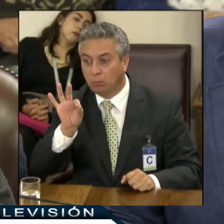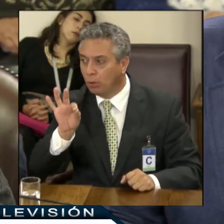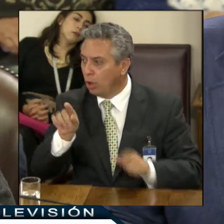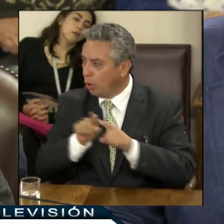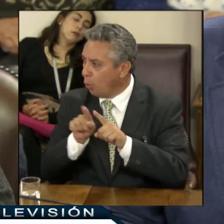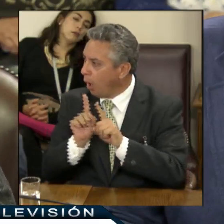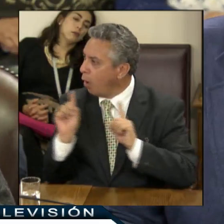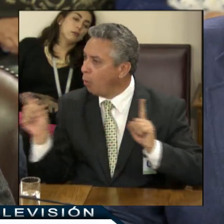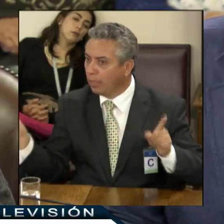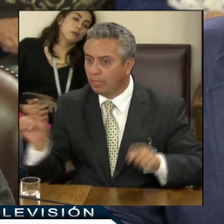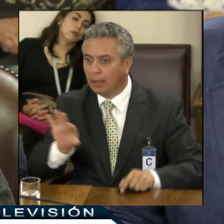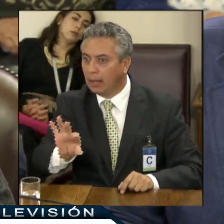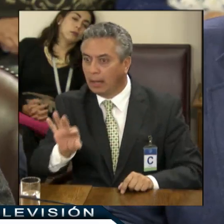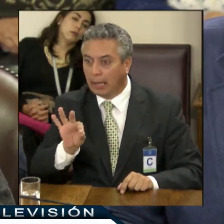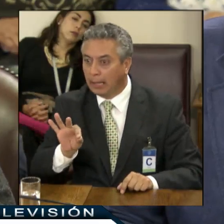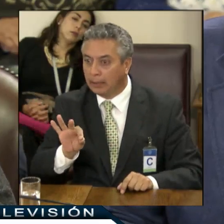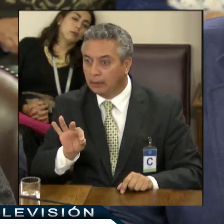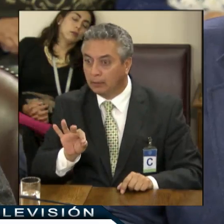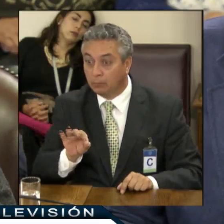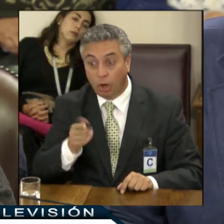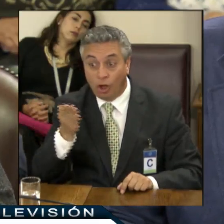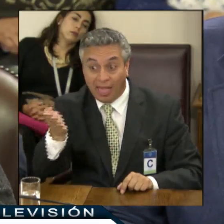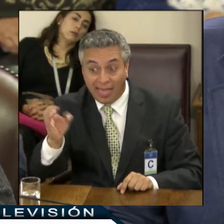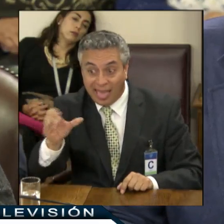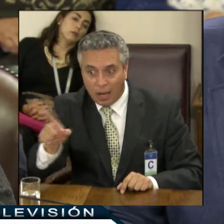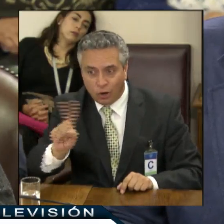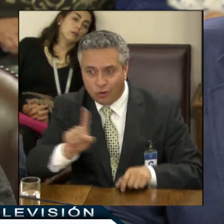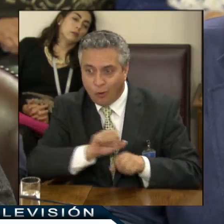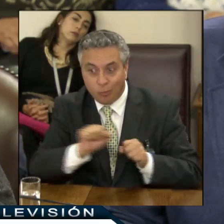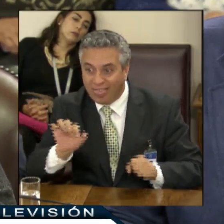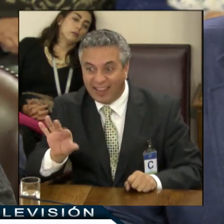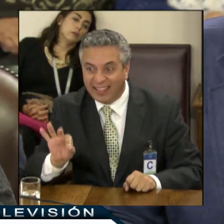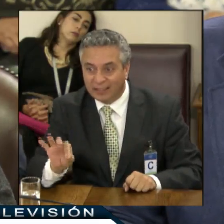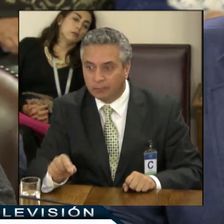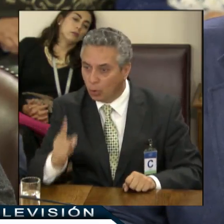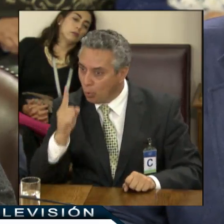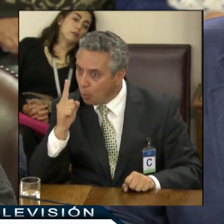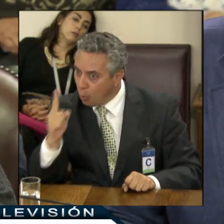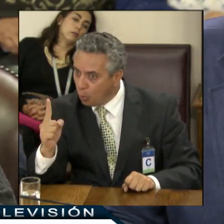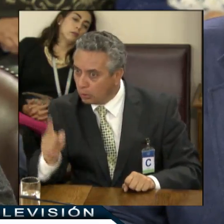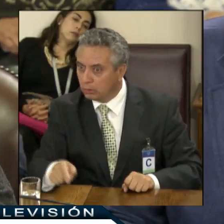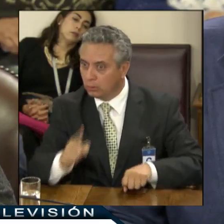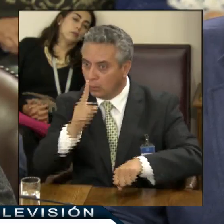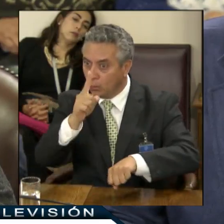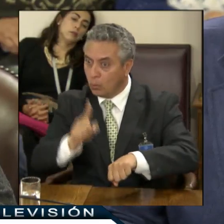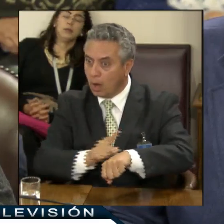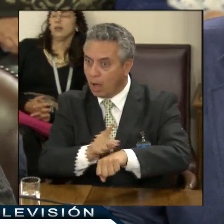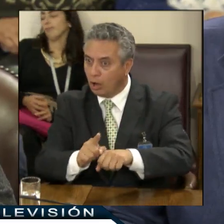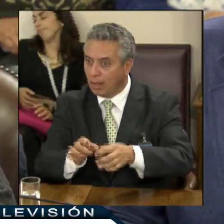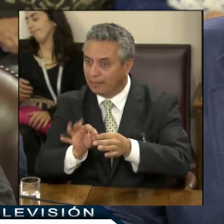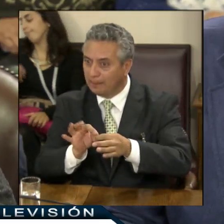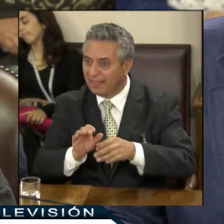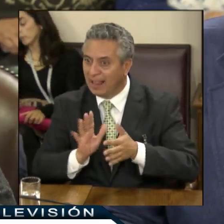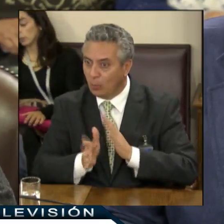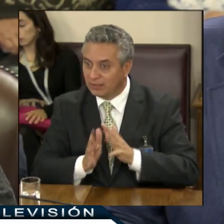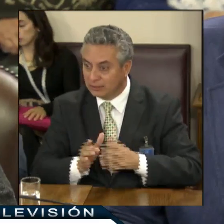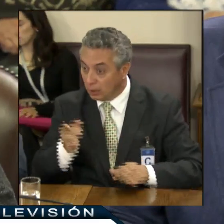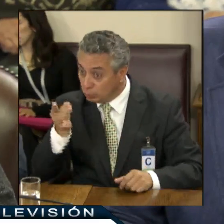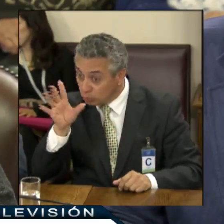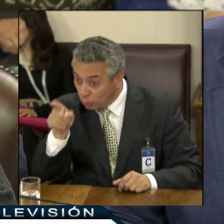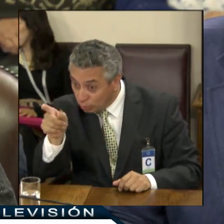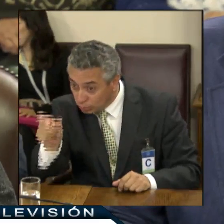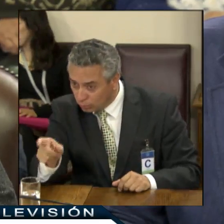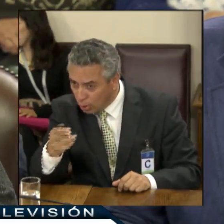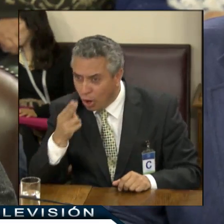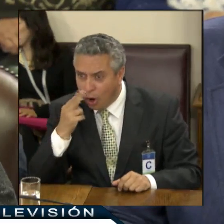ustedes pero él no puede elegirlo porque hay uno con una hora de intérprete de lengua de señas y no solo le pasa a él que